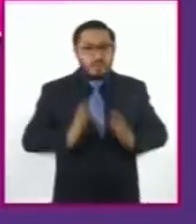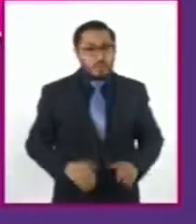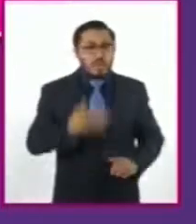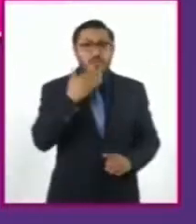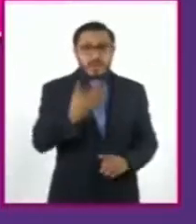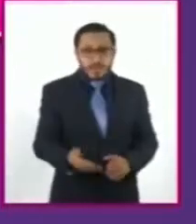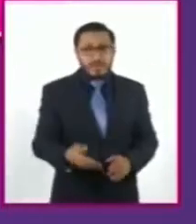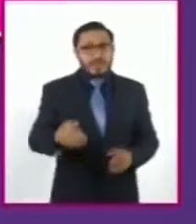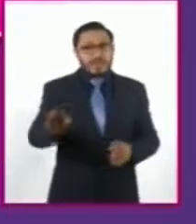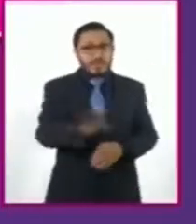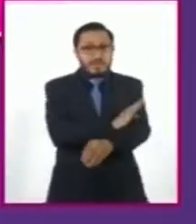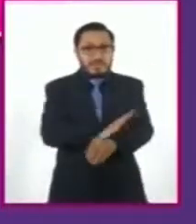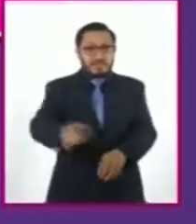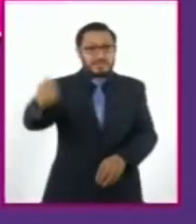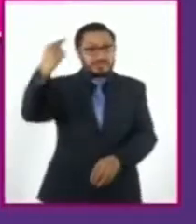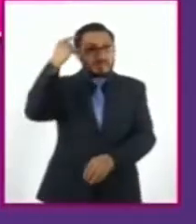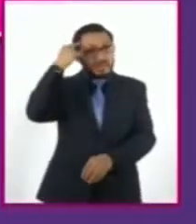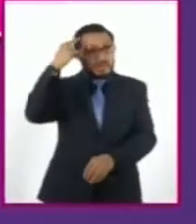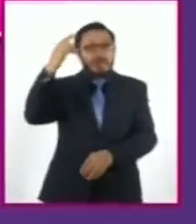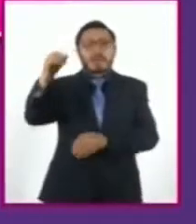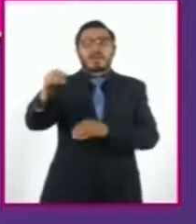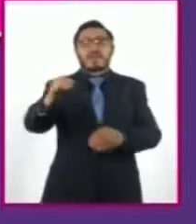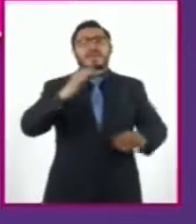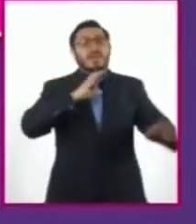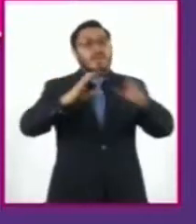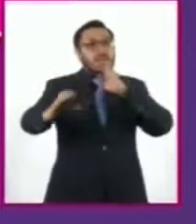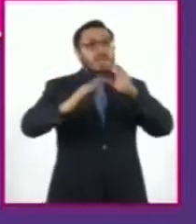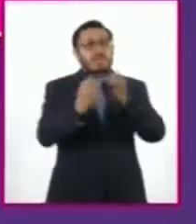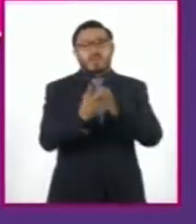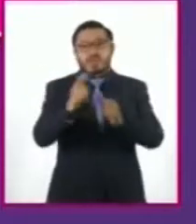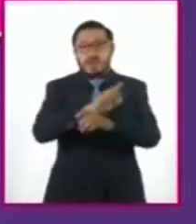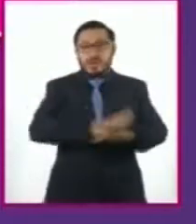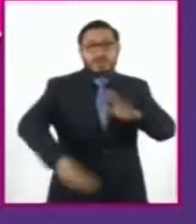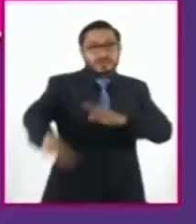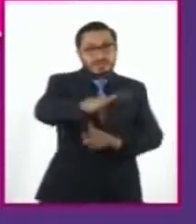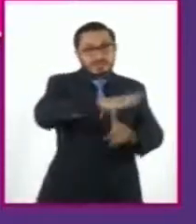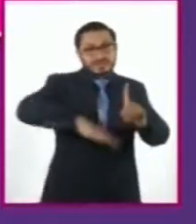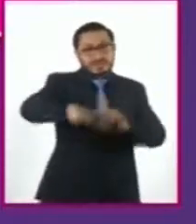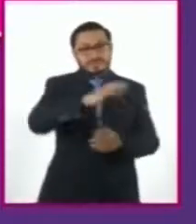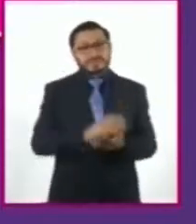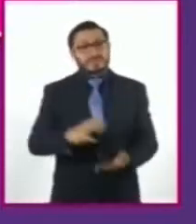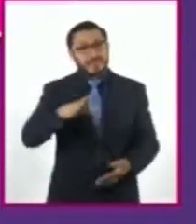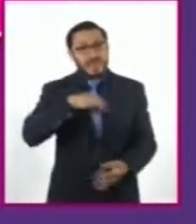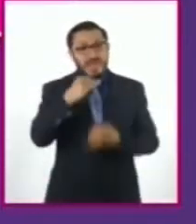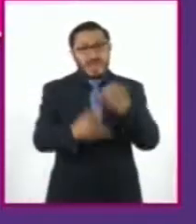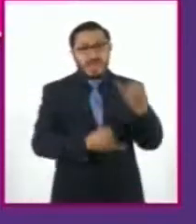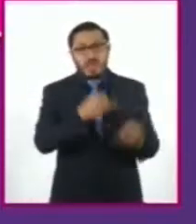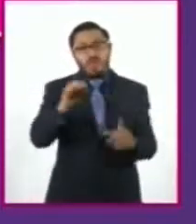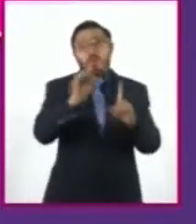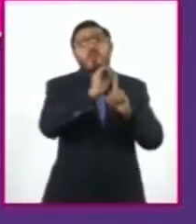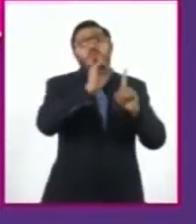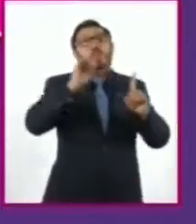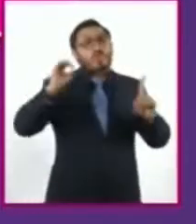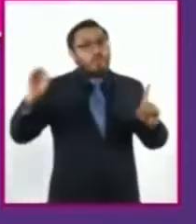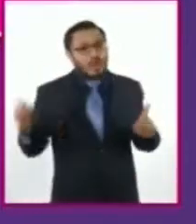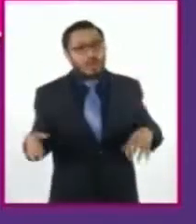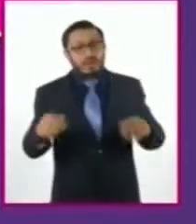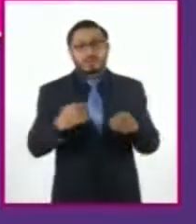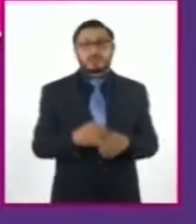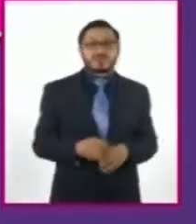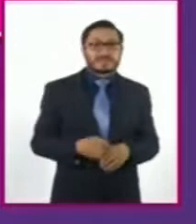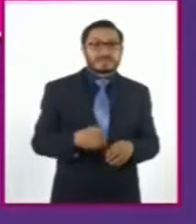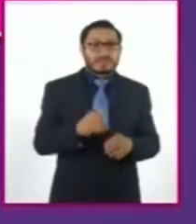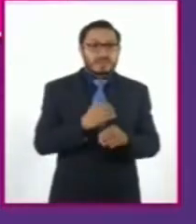bienestar mental y a la interacción social. Implica el juego organizado, el informal o el